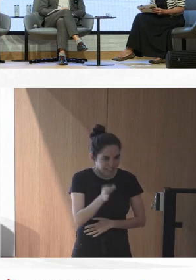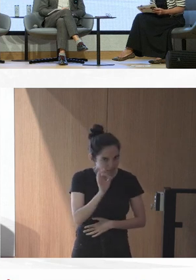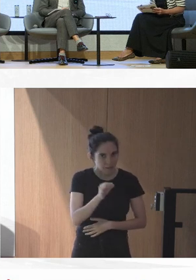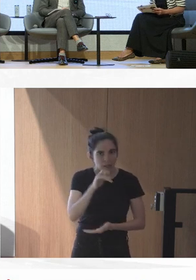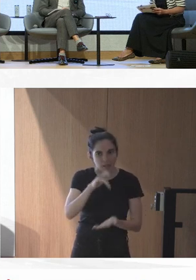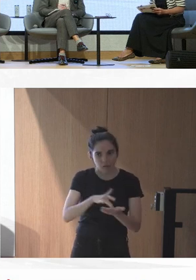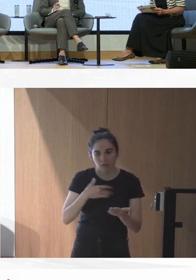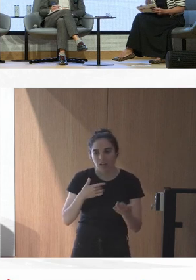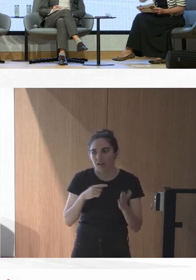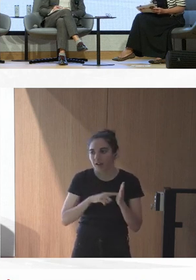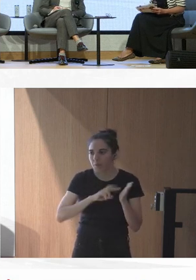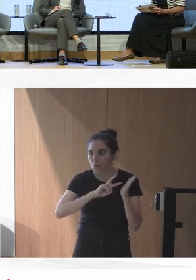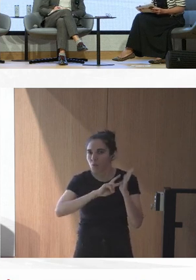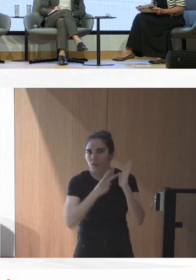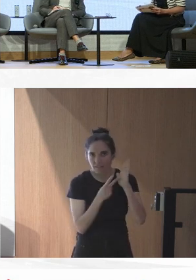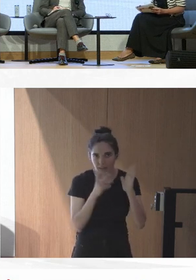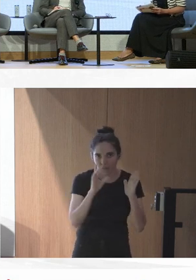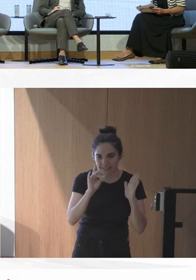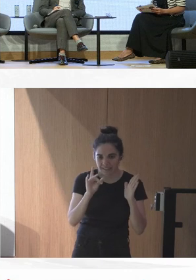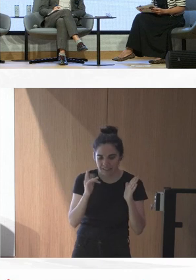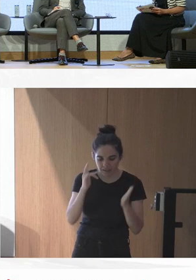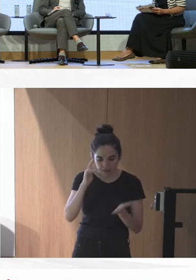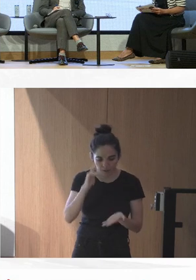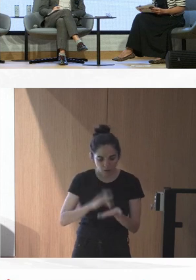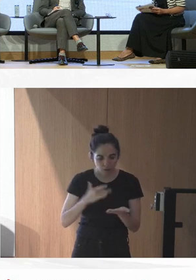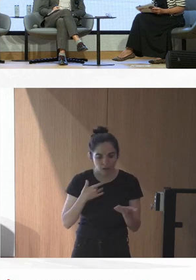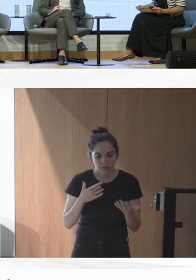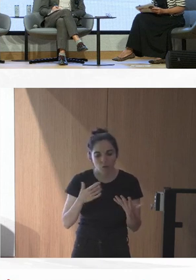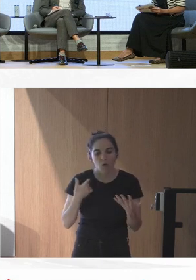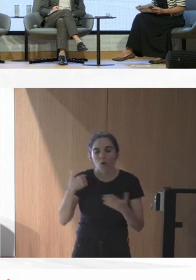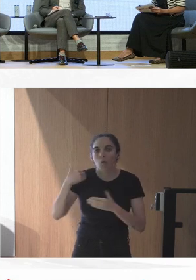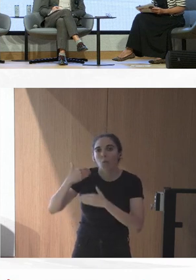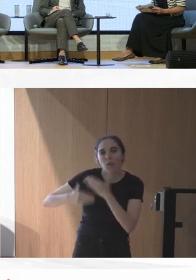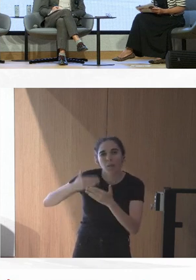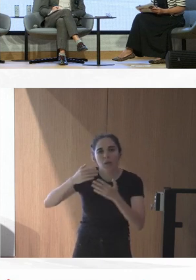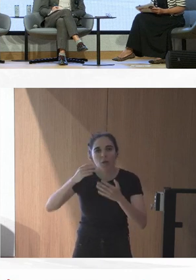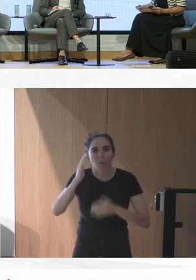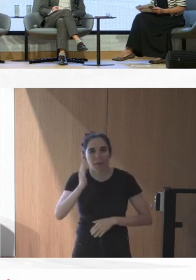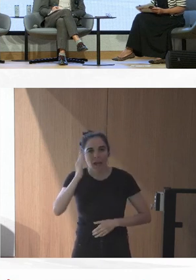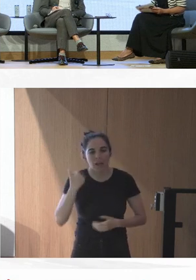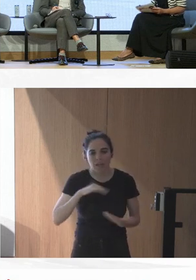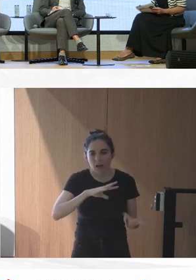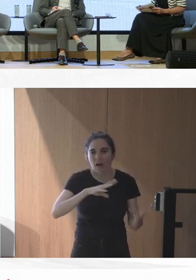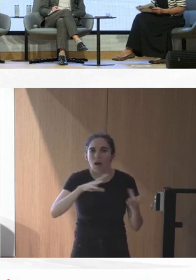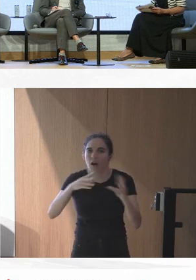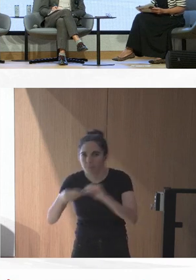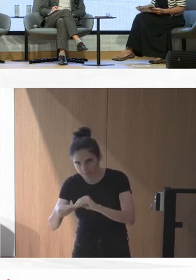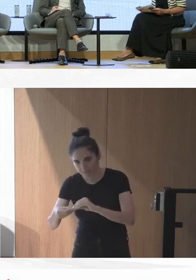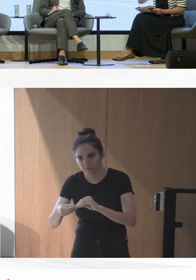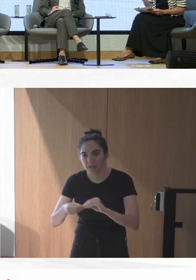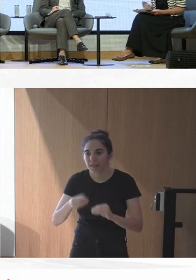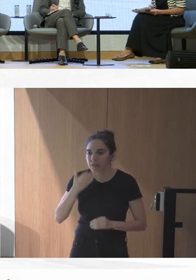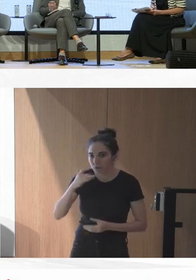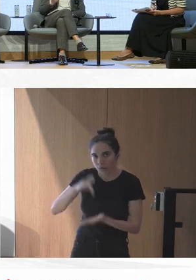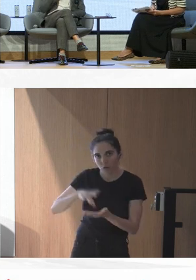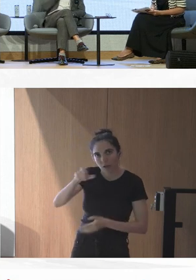una modificación en cómo se han adaptado los procedimientos penales, ¿no? Las personas que se encuentran en una audiencia penal con un